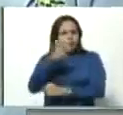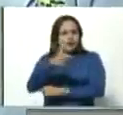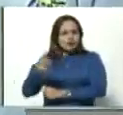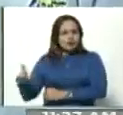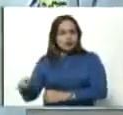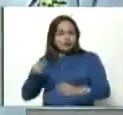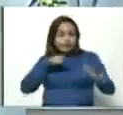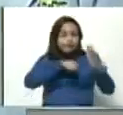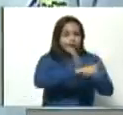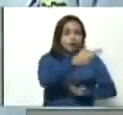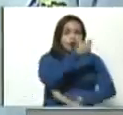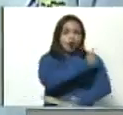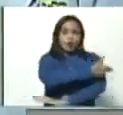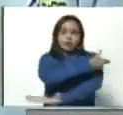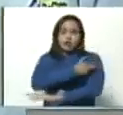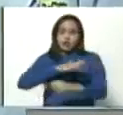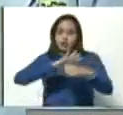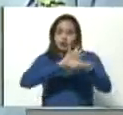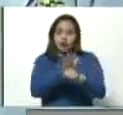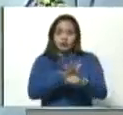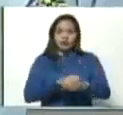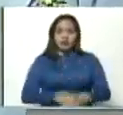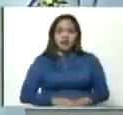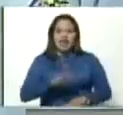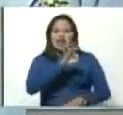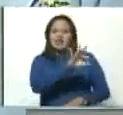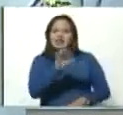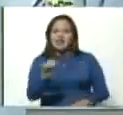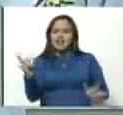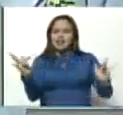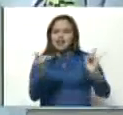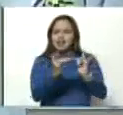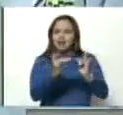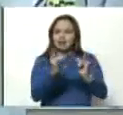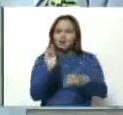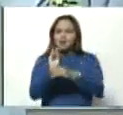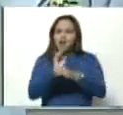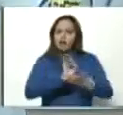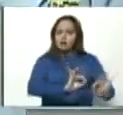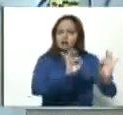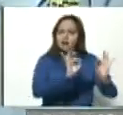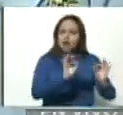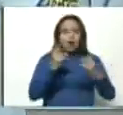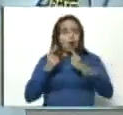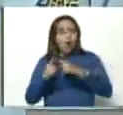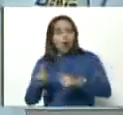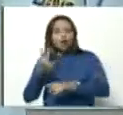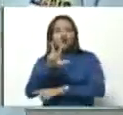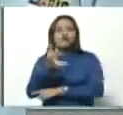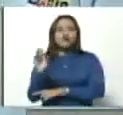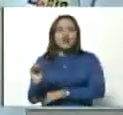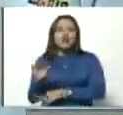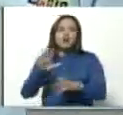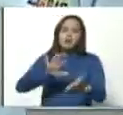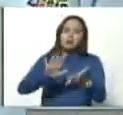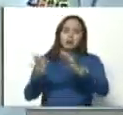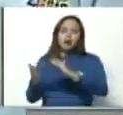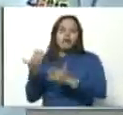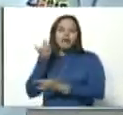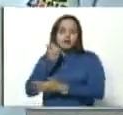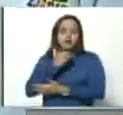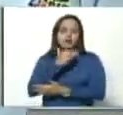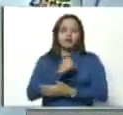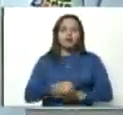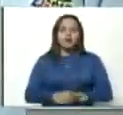COVID. Tenemos 30 camas de terapia intensiva, 30 camas moderado, 28 camas de la emergencia.